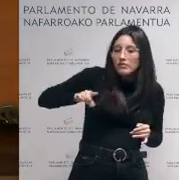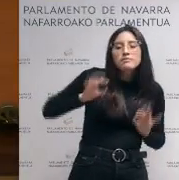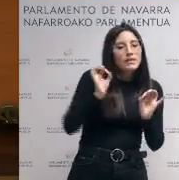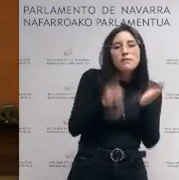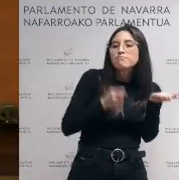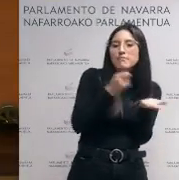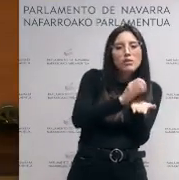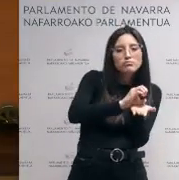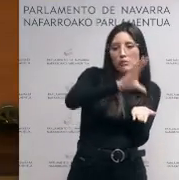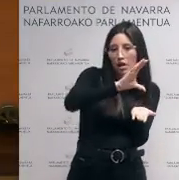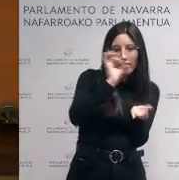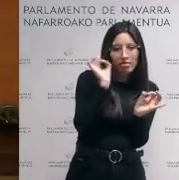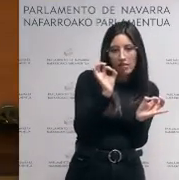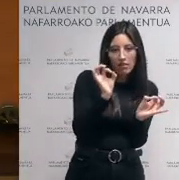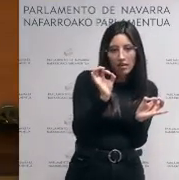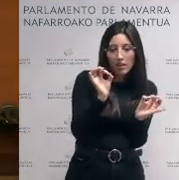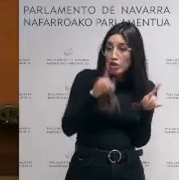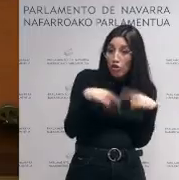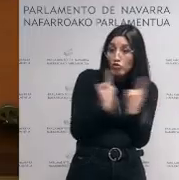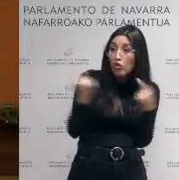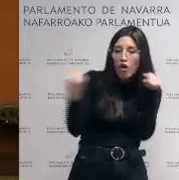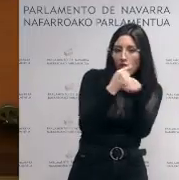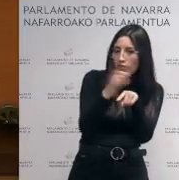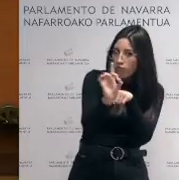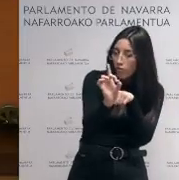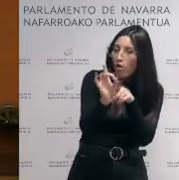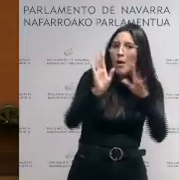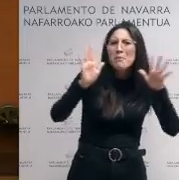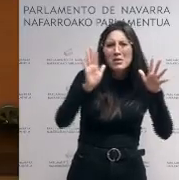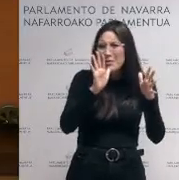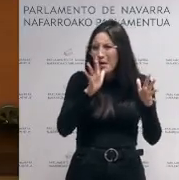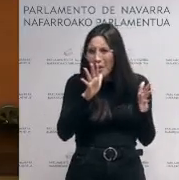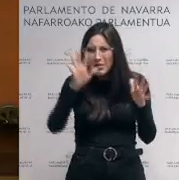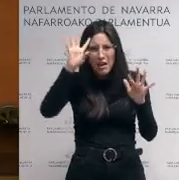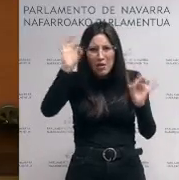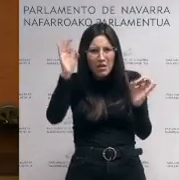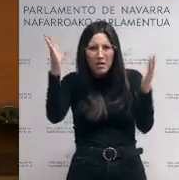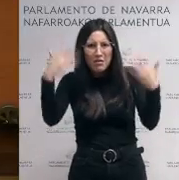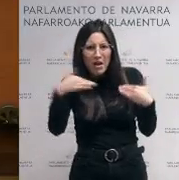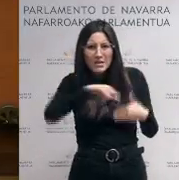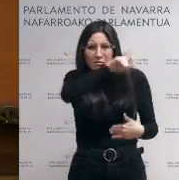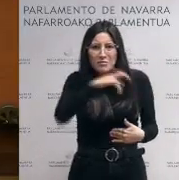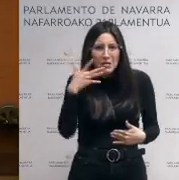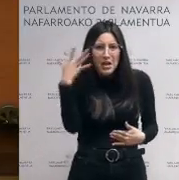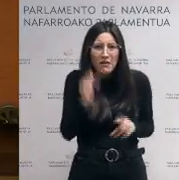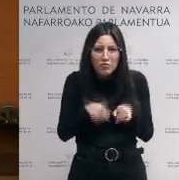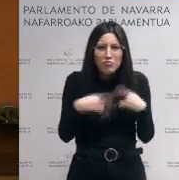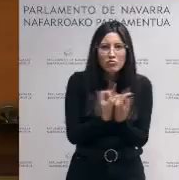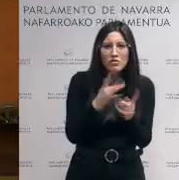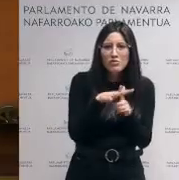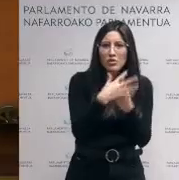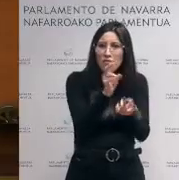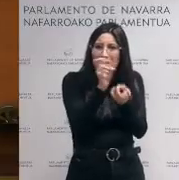no lo discutimos, nunca lo hemos discutido. Pero no tiene ninguna lógica que los navarros estemos en peor condición fiscal que